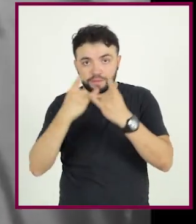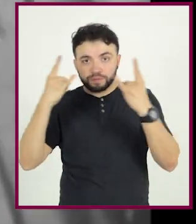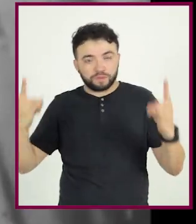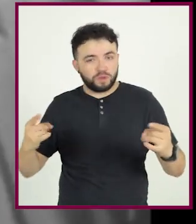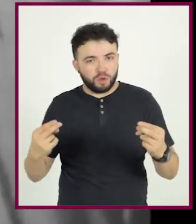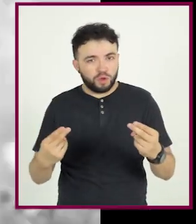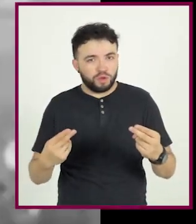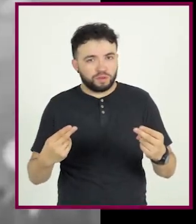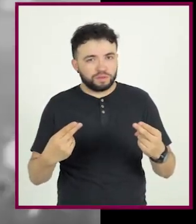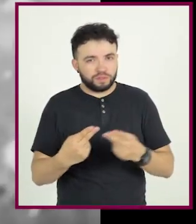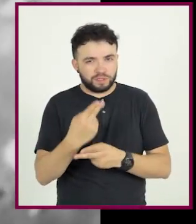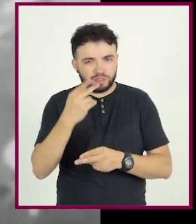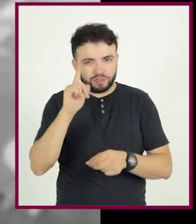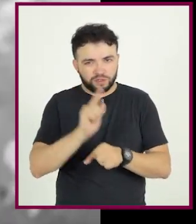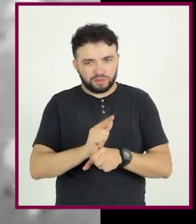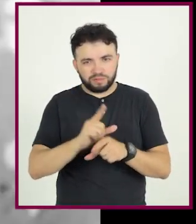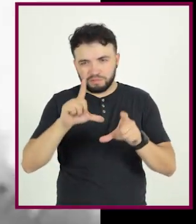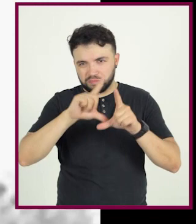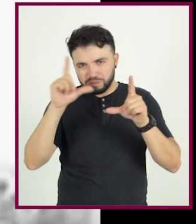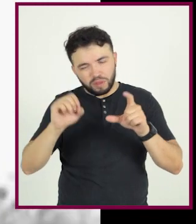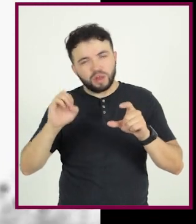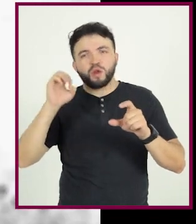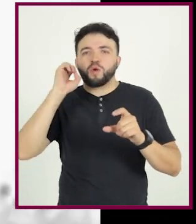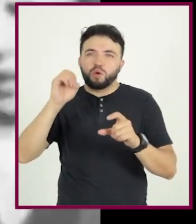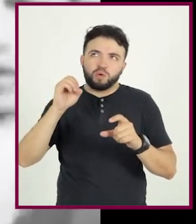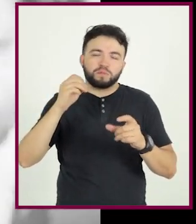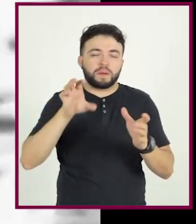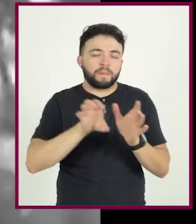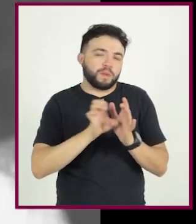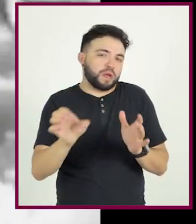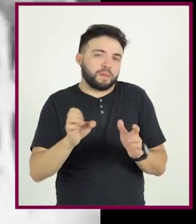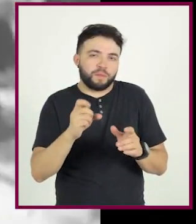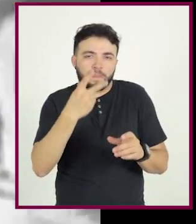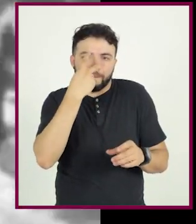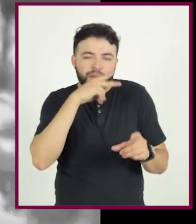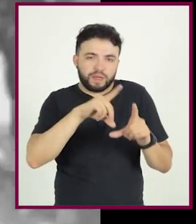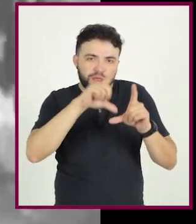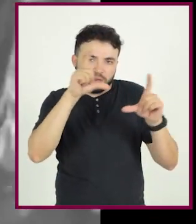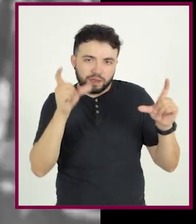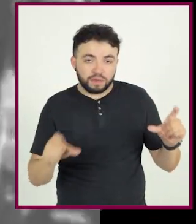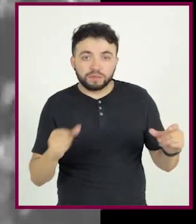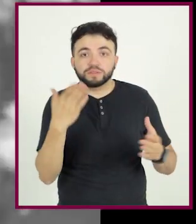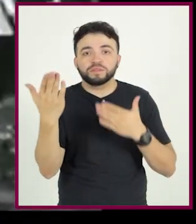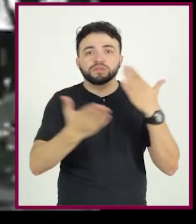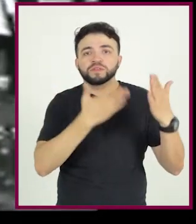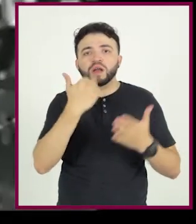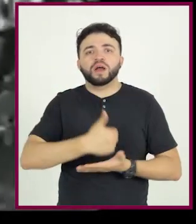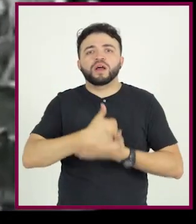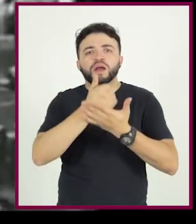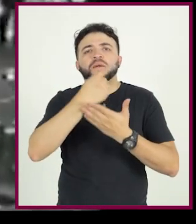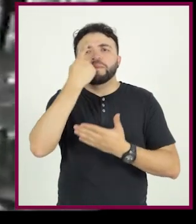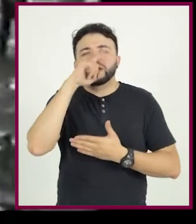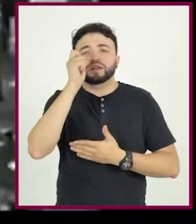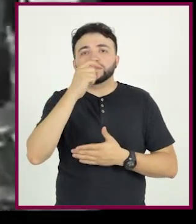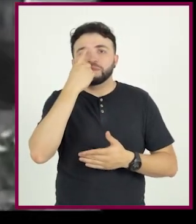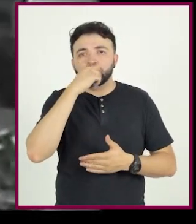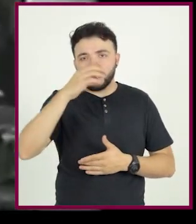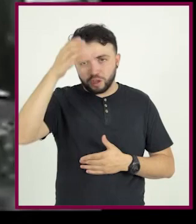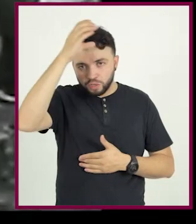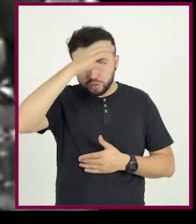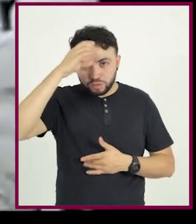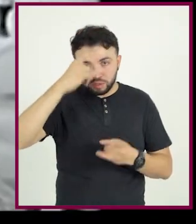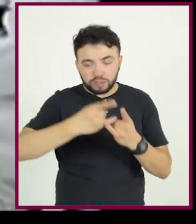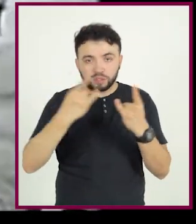otra parte, en el caso de las historias nacionales de cada país, como la historia de México, estudiarlas ayuda